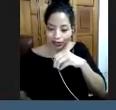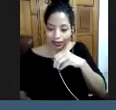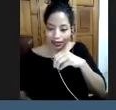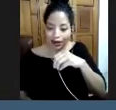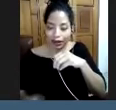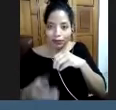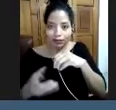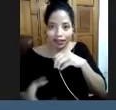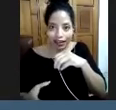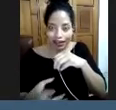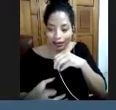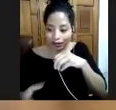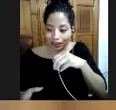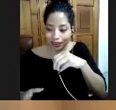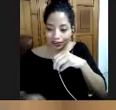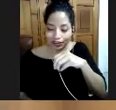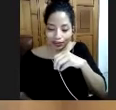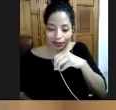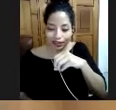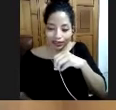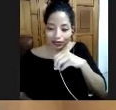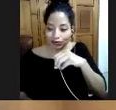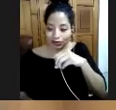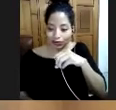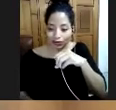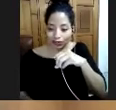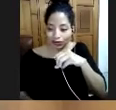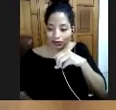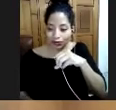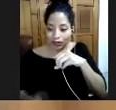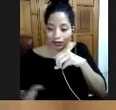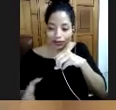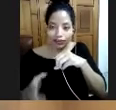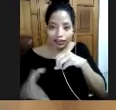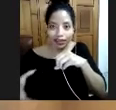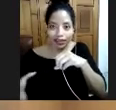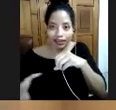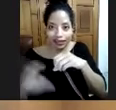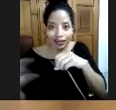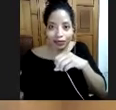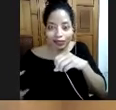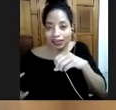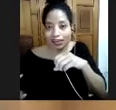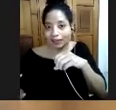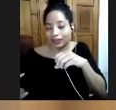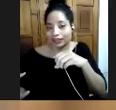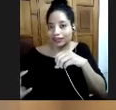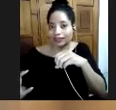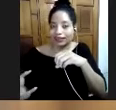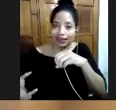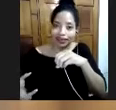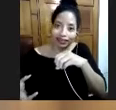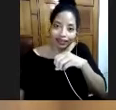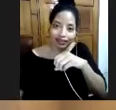¿Sabe usted qué porcentaje de compañeros y compañeras de su hijo tienen la posibilidad de